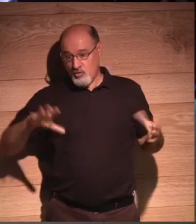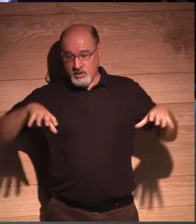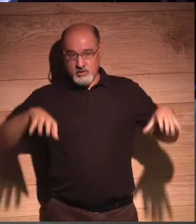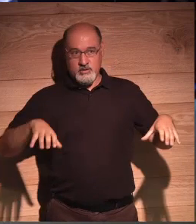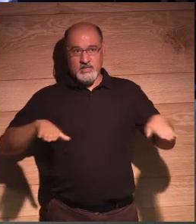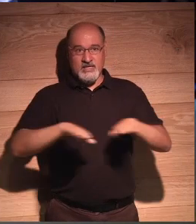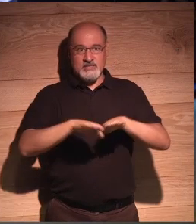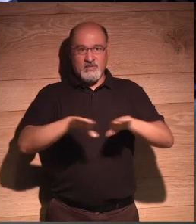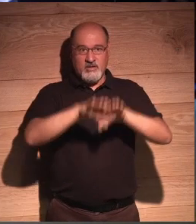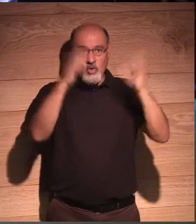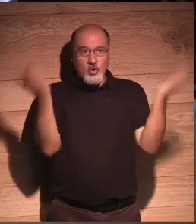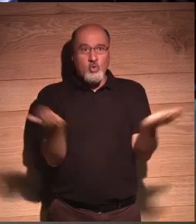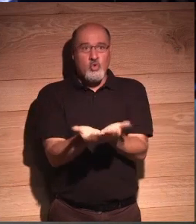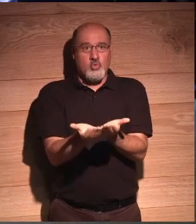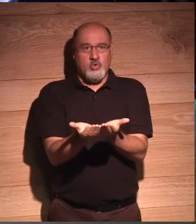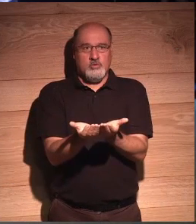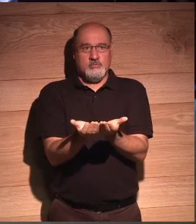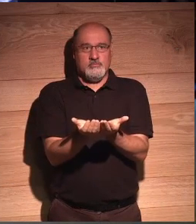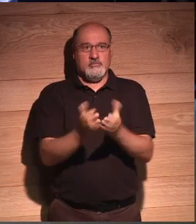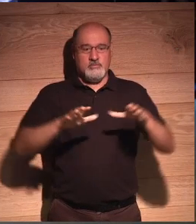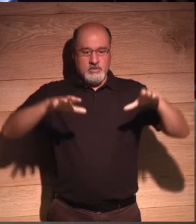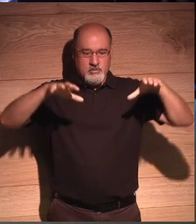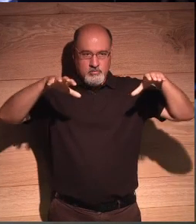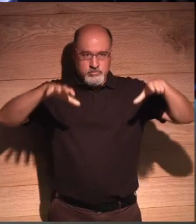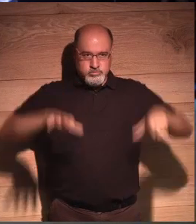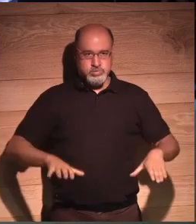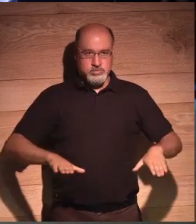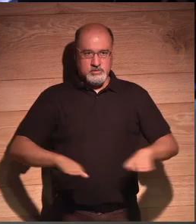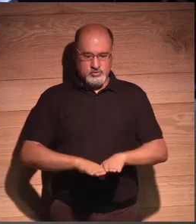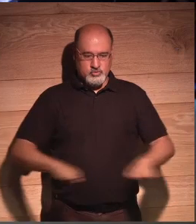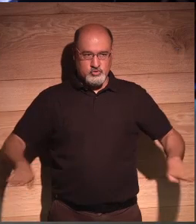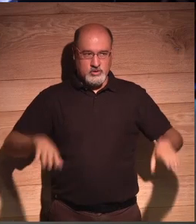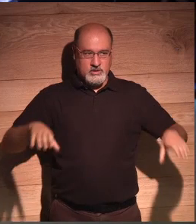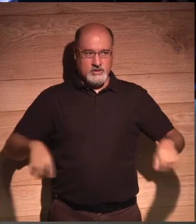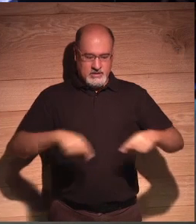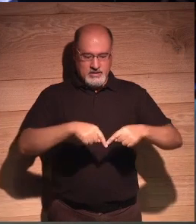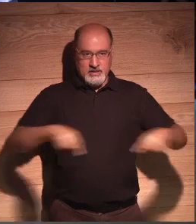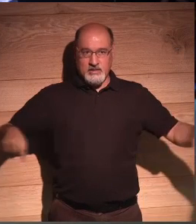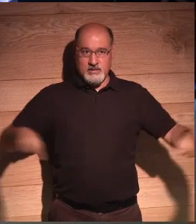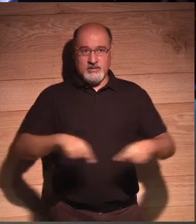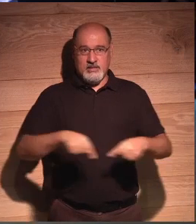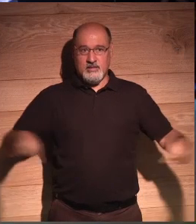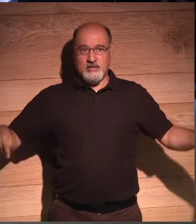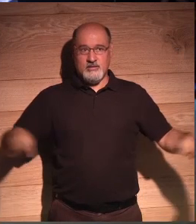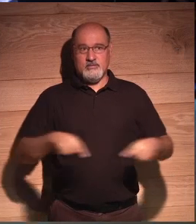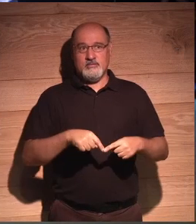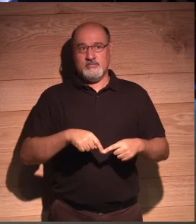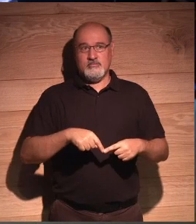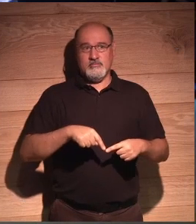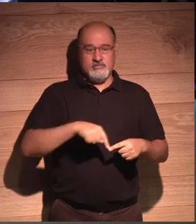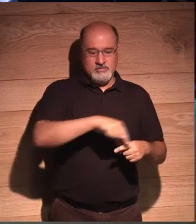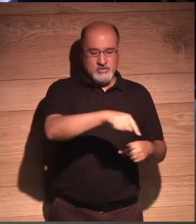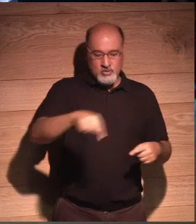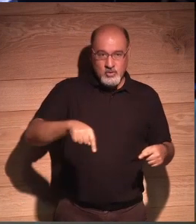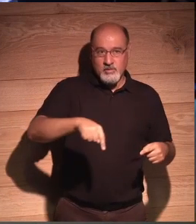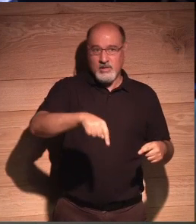sino curvo. Entonces, hunde las mesas en el suelo e intenta hacer una trayectoria recta. No va a ser en línea recta, va a ser en trayectorias